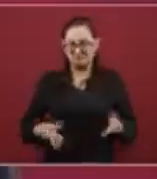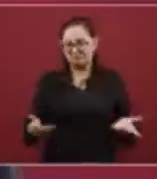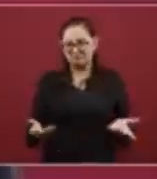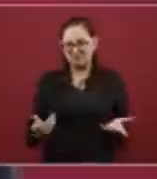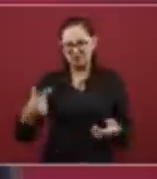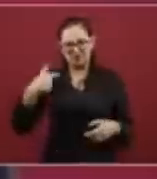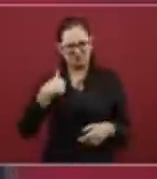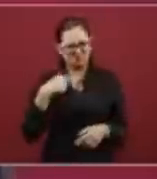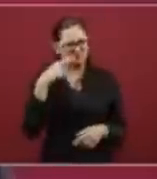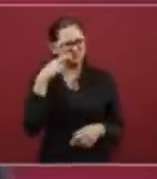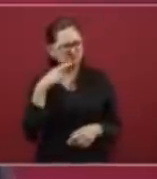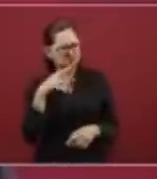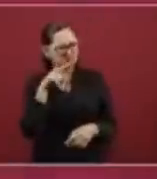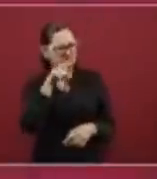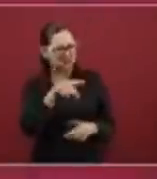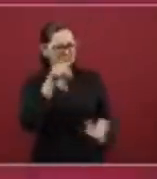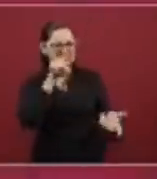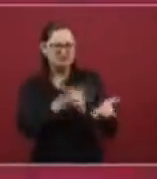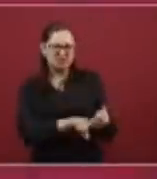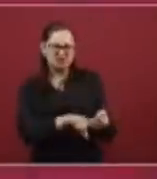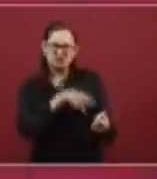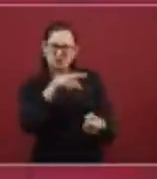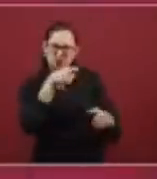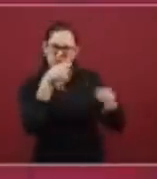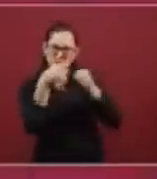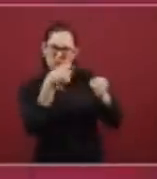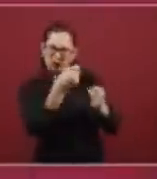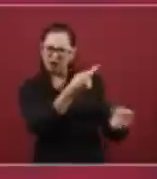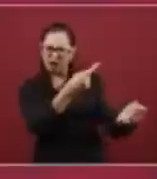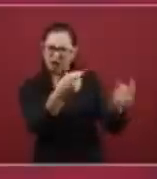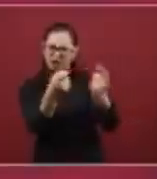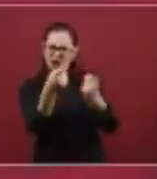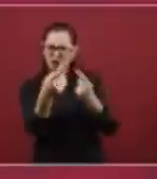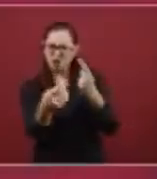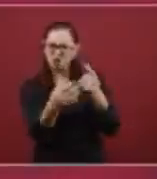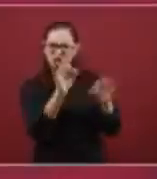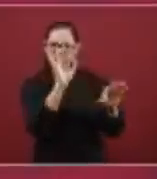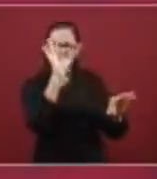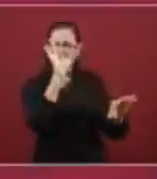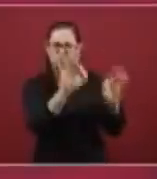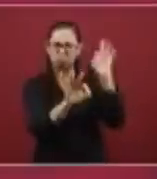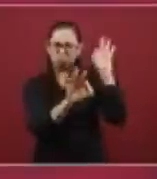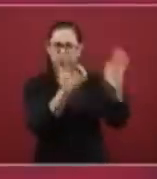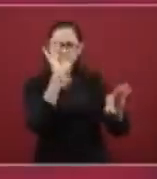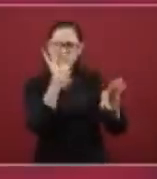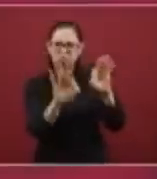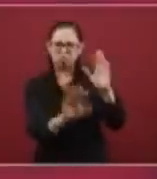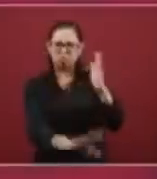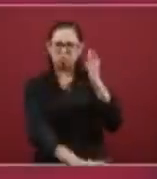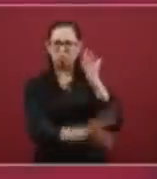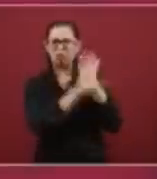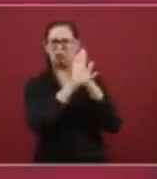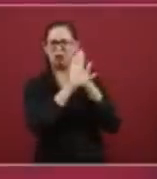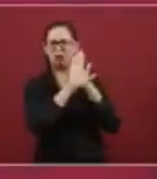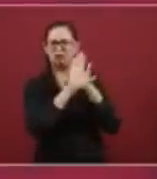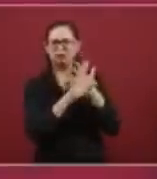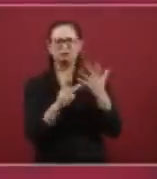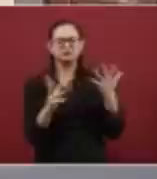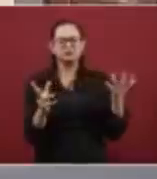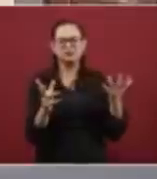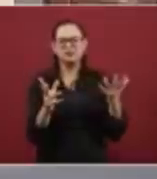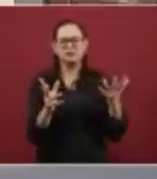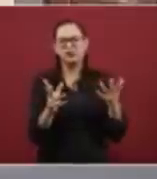una actitud tendenciosa de la prensa, que eso no tiene nada que ver con la polarización, siempre ha